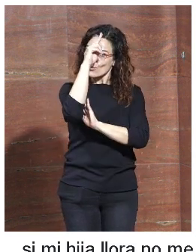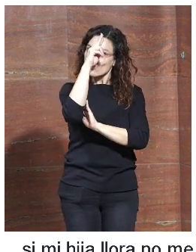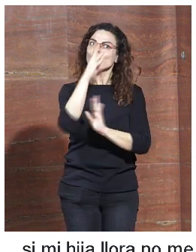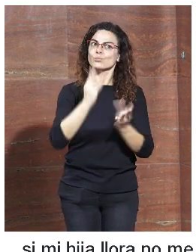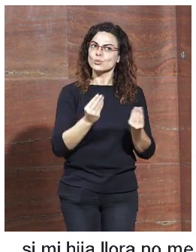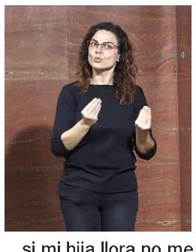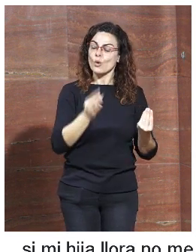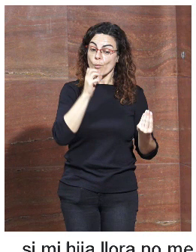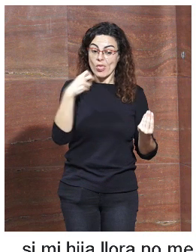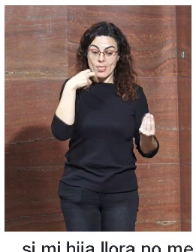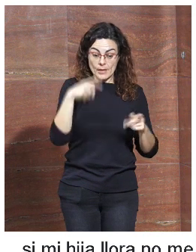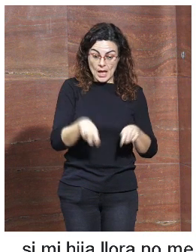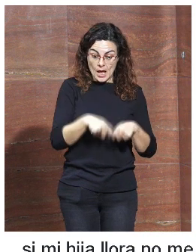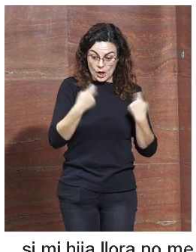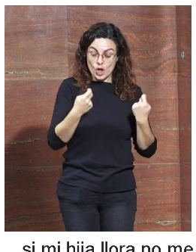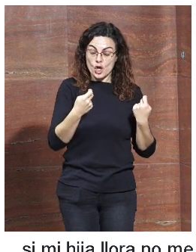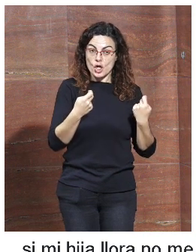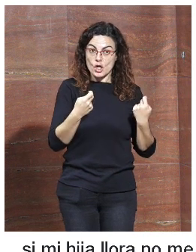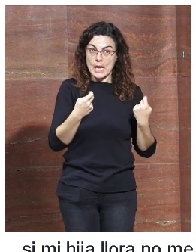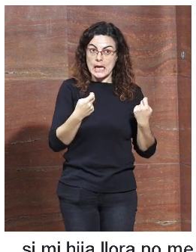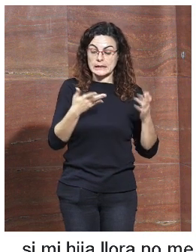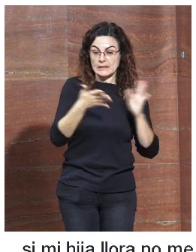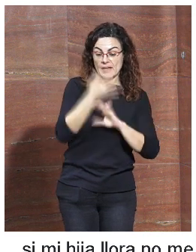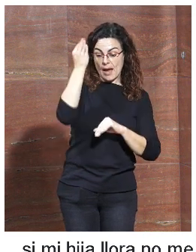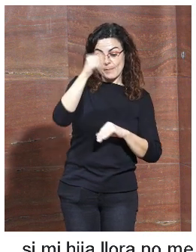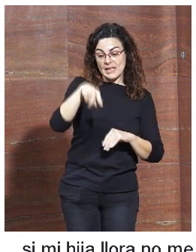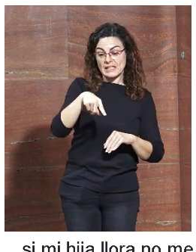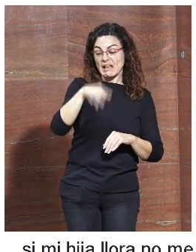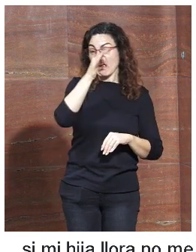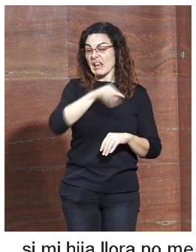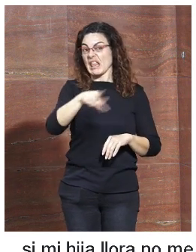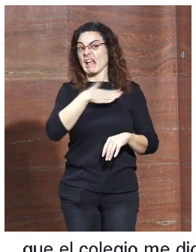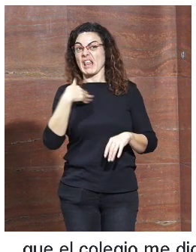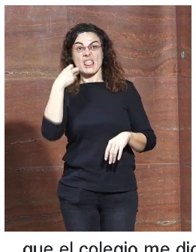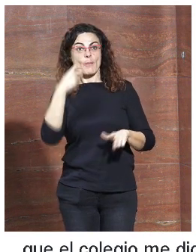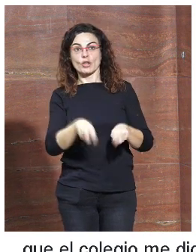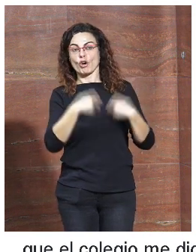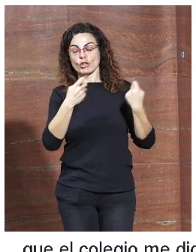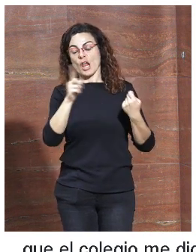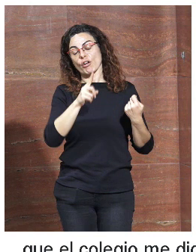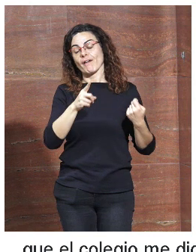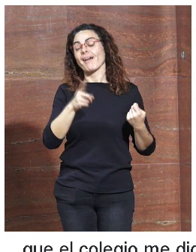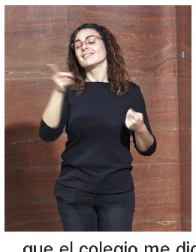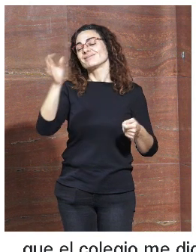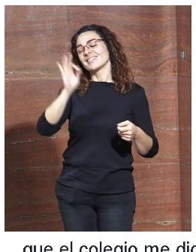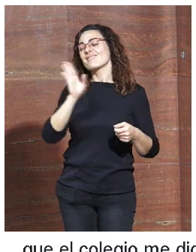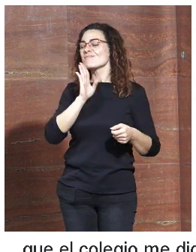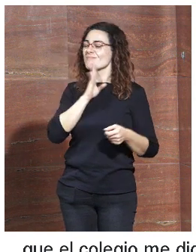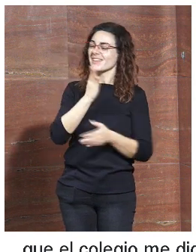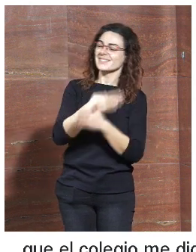porque las zapatillas rotas no van a pensar, pues la niña pues le ha dado la gana. No, claro, la madre tiene discapacidad.